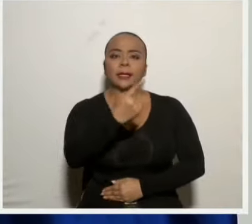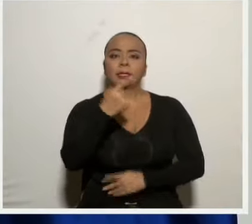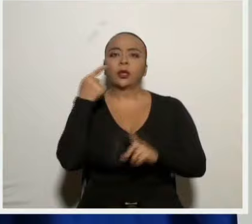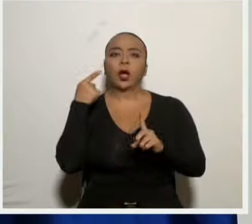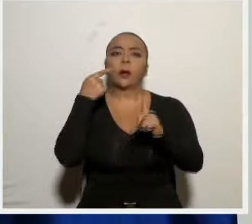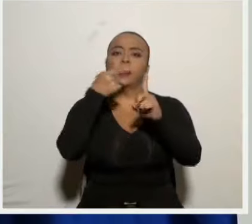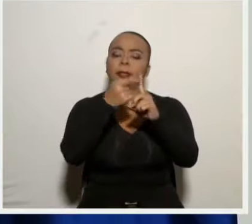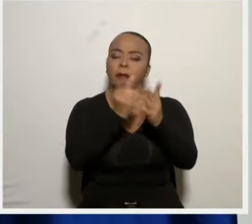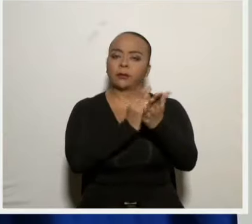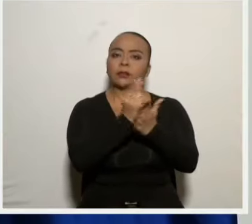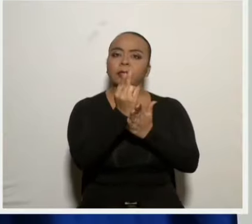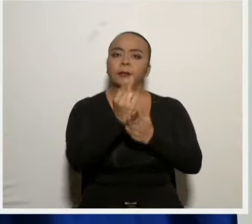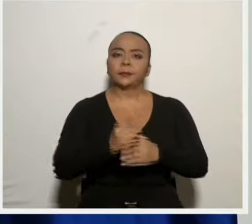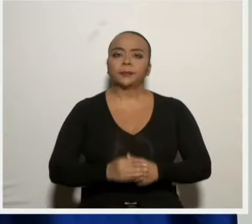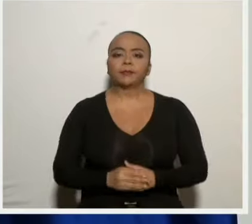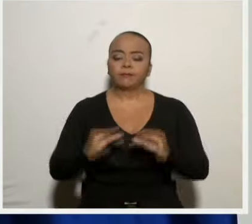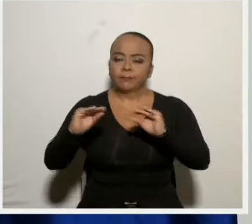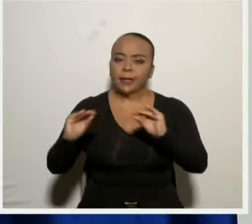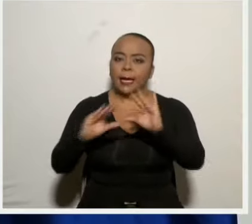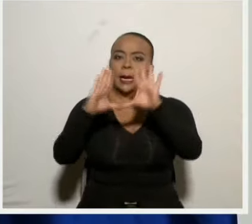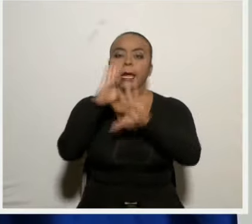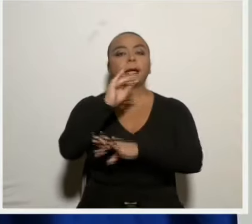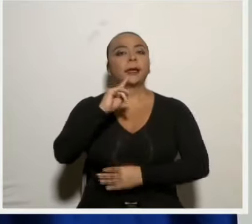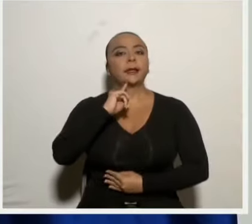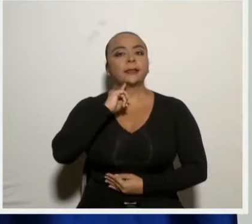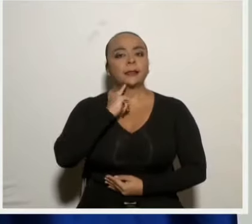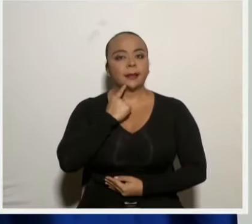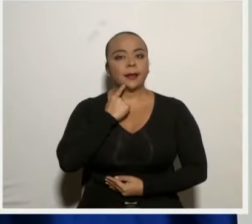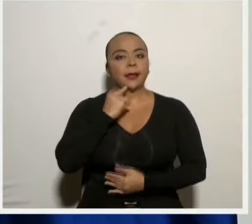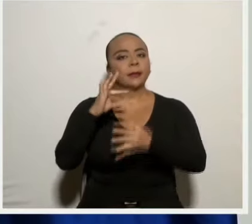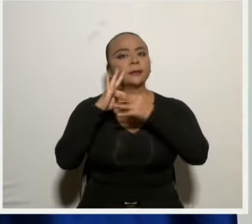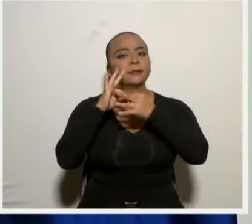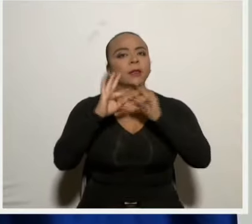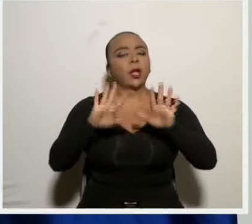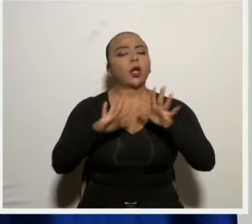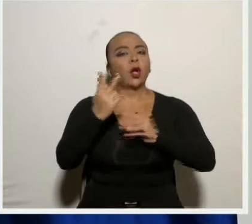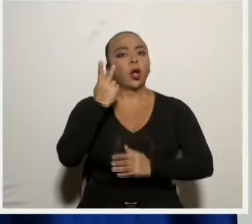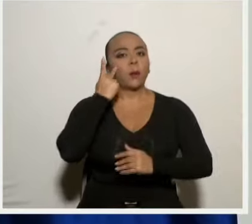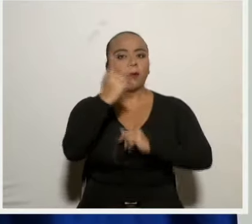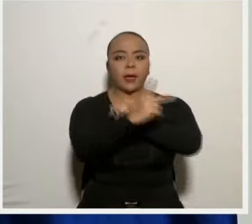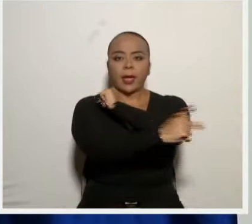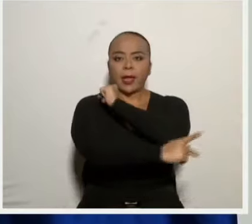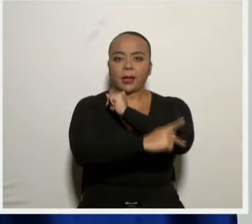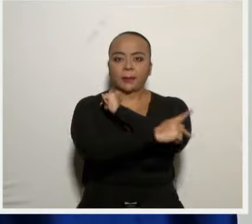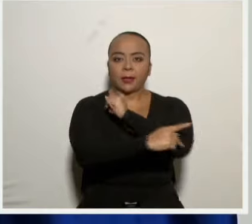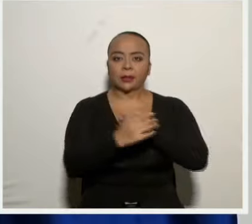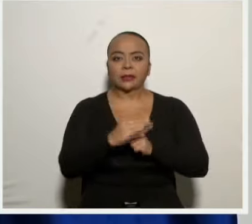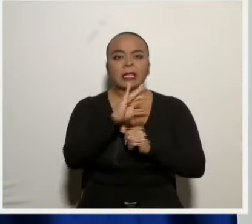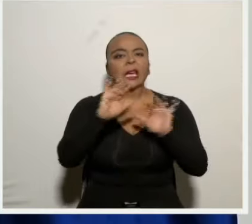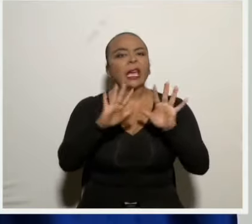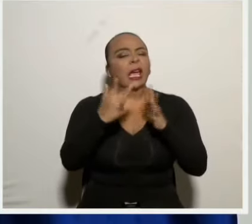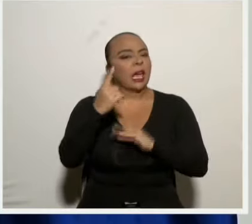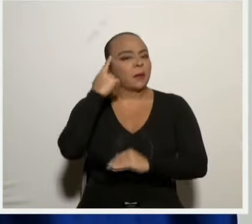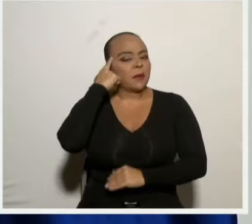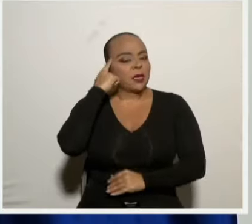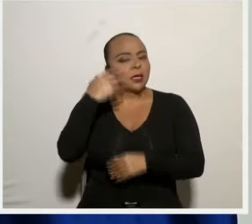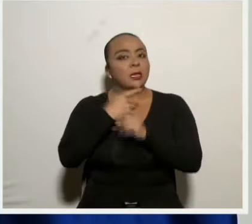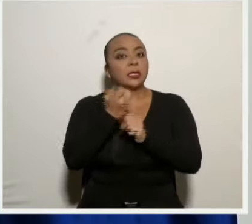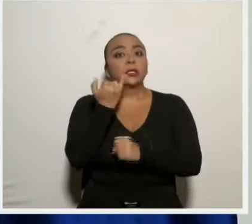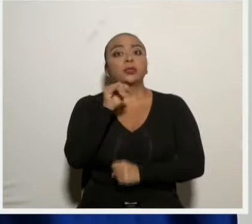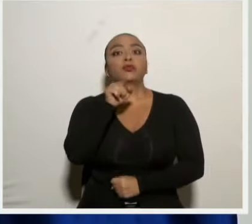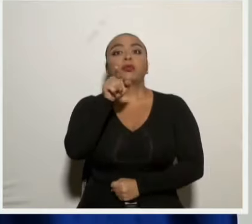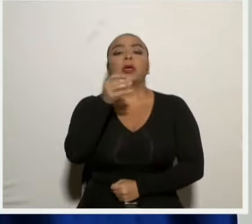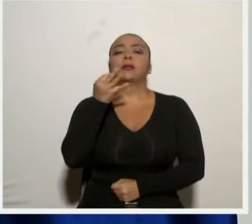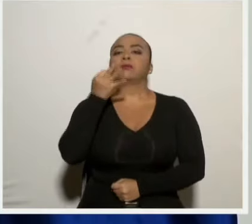intenciones sincera, clara y seria sobre cómo ven el país y qué piensan hacer si son